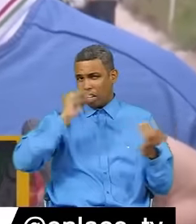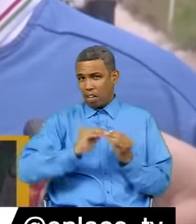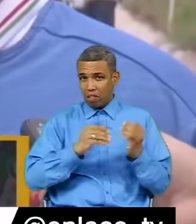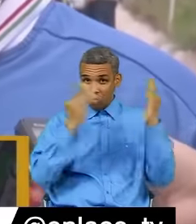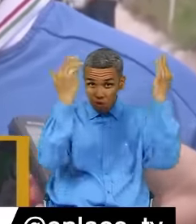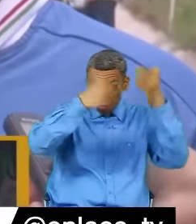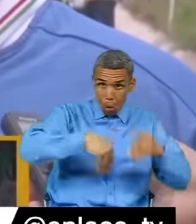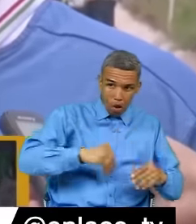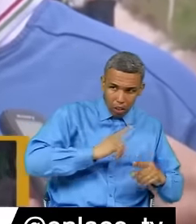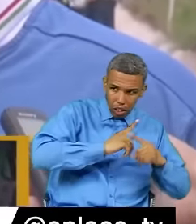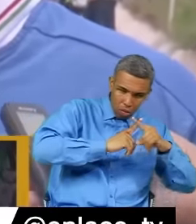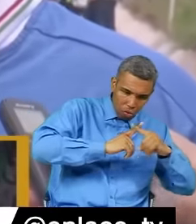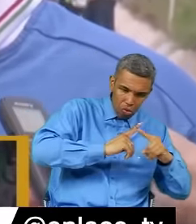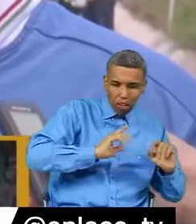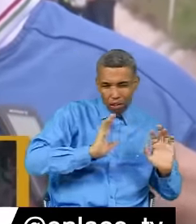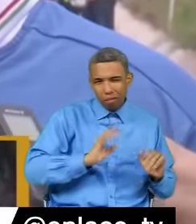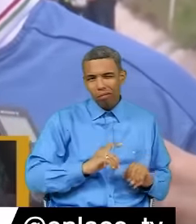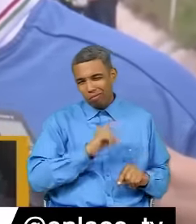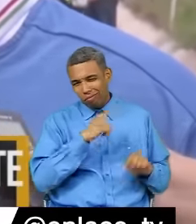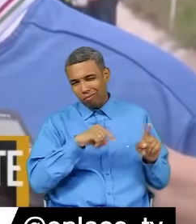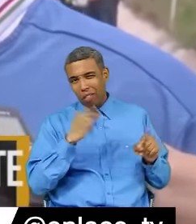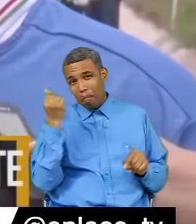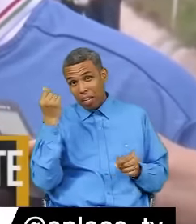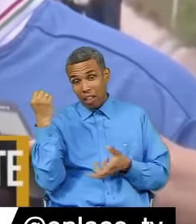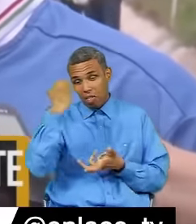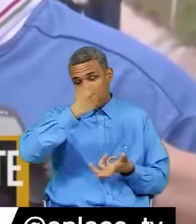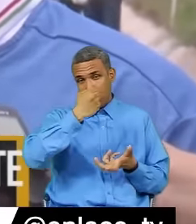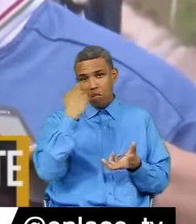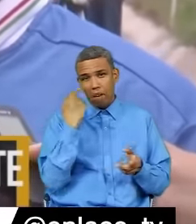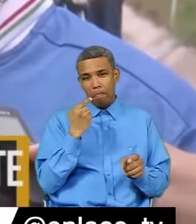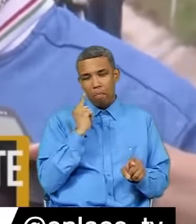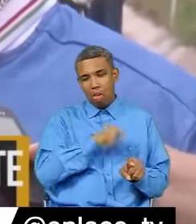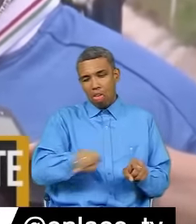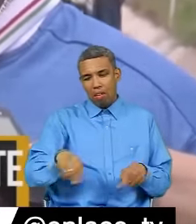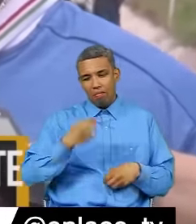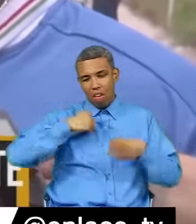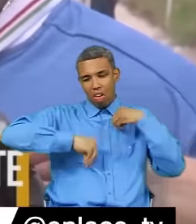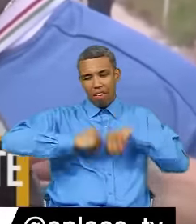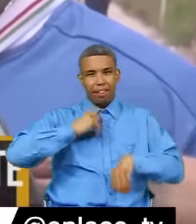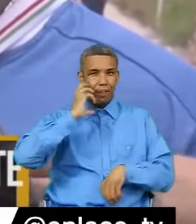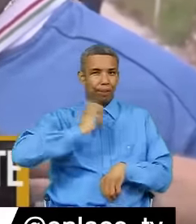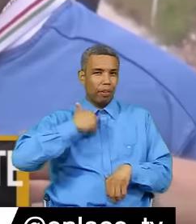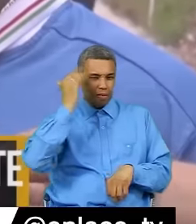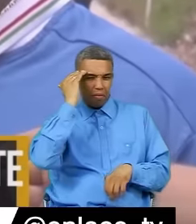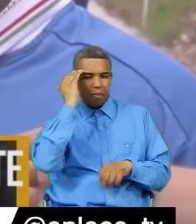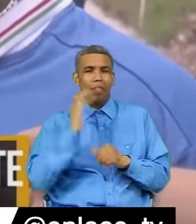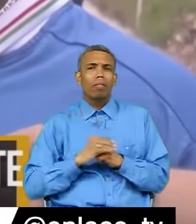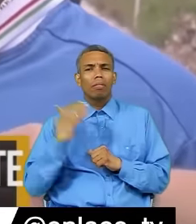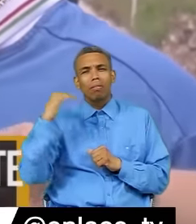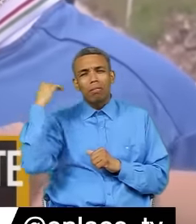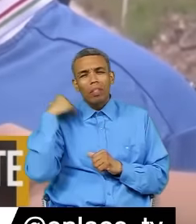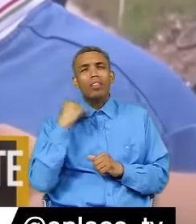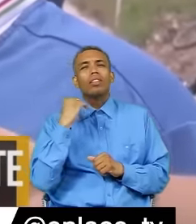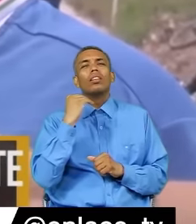lado. Nosotros habíamos hecho un compromiso con el alcalde y parte del contratista donde nos iban a